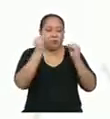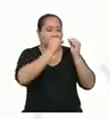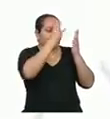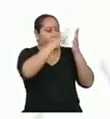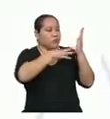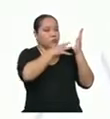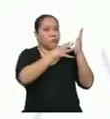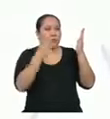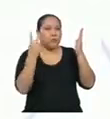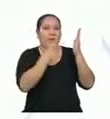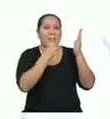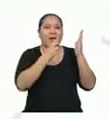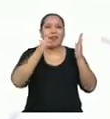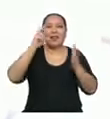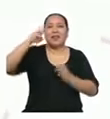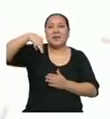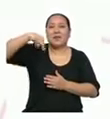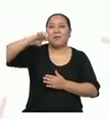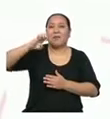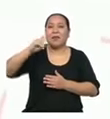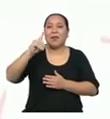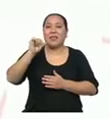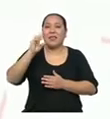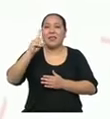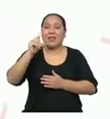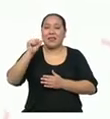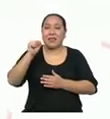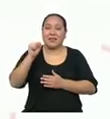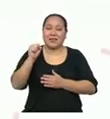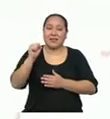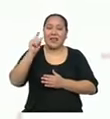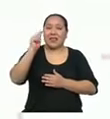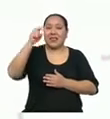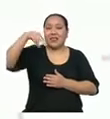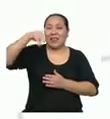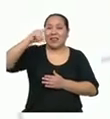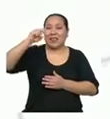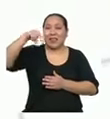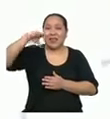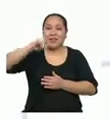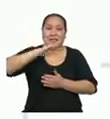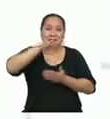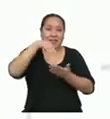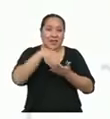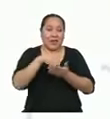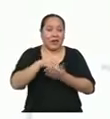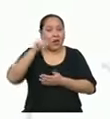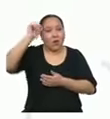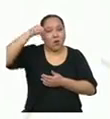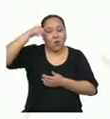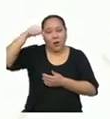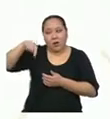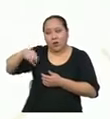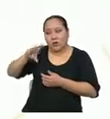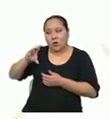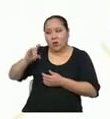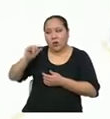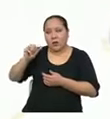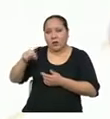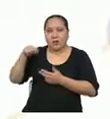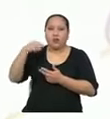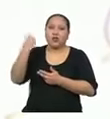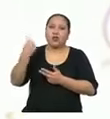y calculen las medidas de tendencia central. Recuerden que como trabajamos con datos cualitativos, solo podrán calcular la